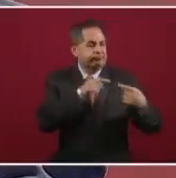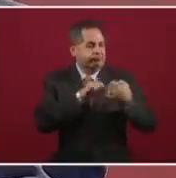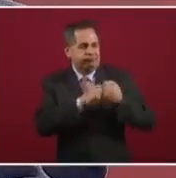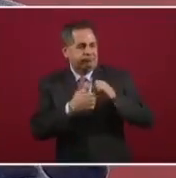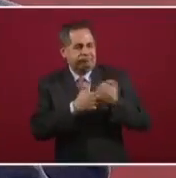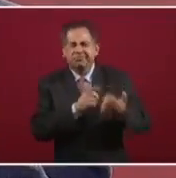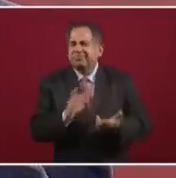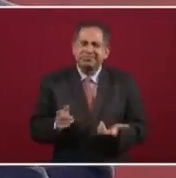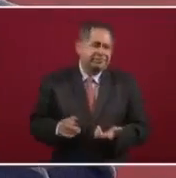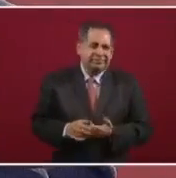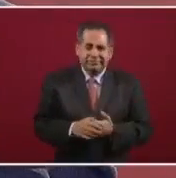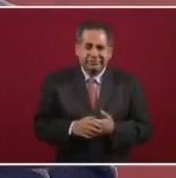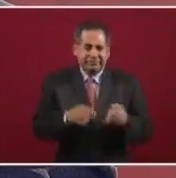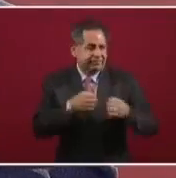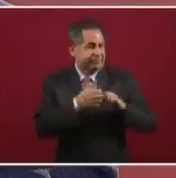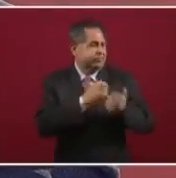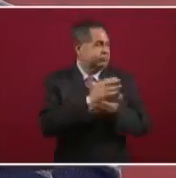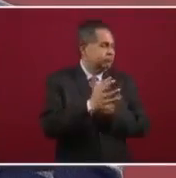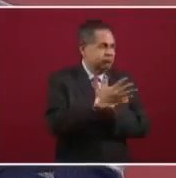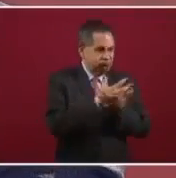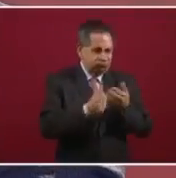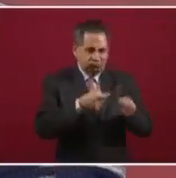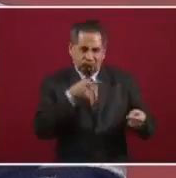enemigos a destruir,